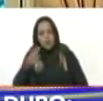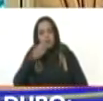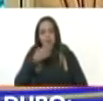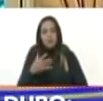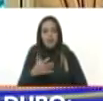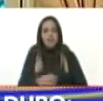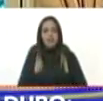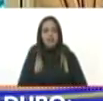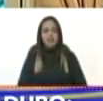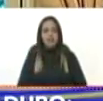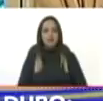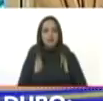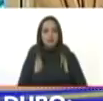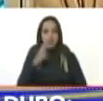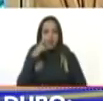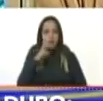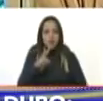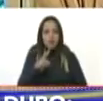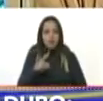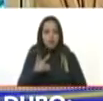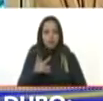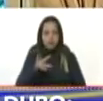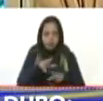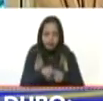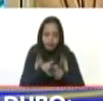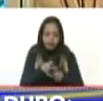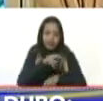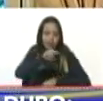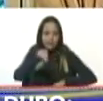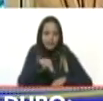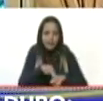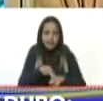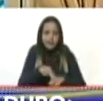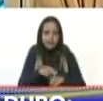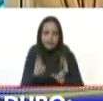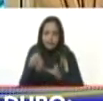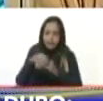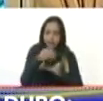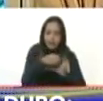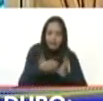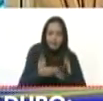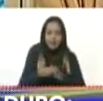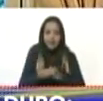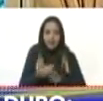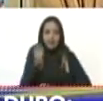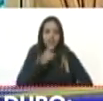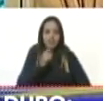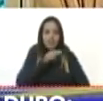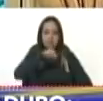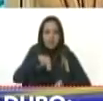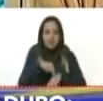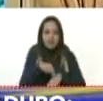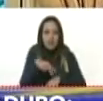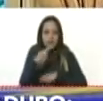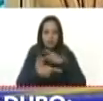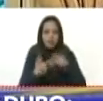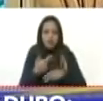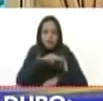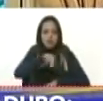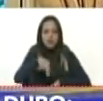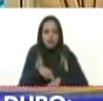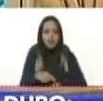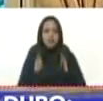bueno, ahí tenemos que la producción nacional va sustentando el abastecimiento nacional, la producción nacional. Y